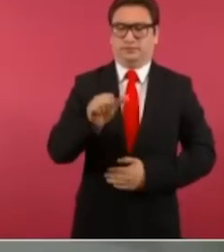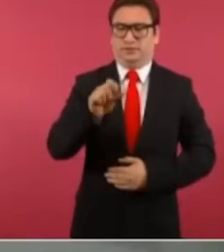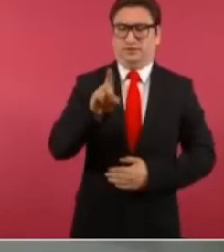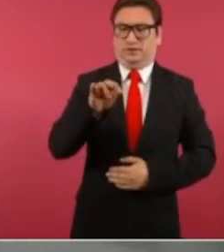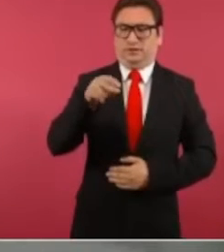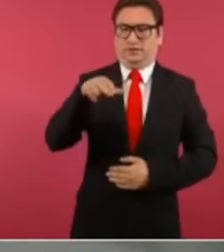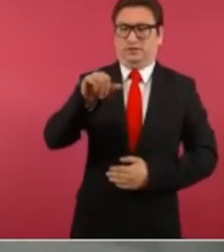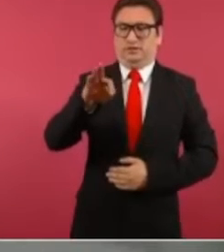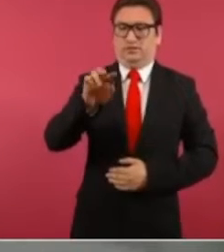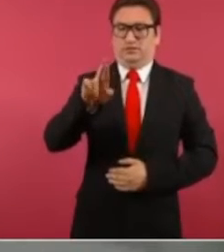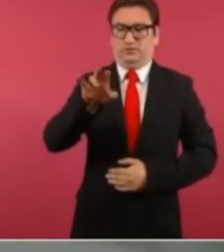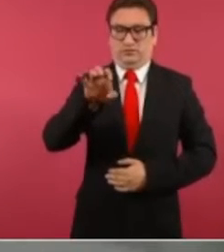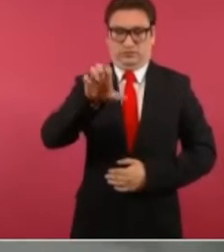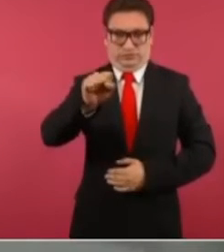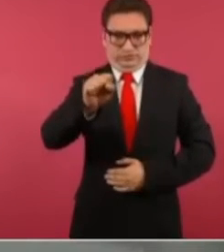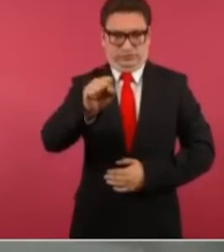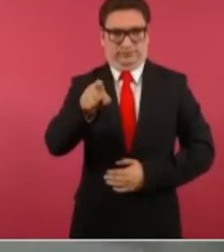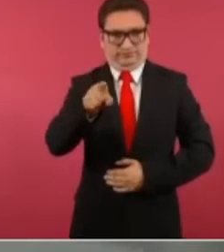Adriana Flores.